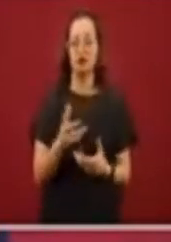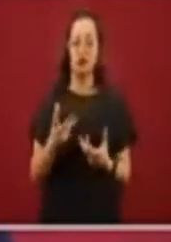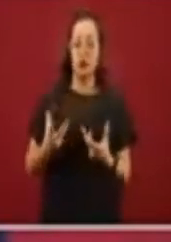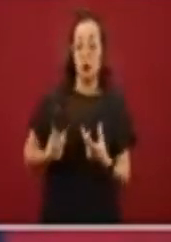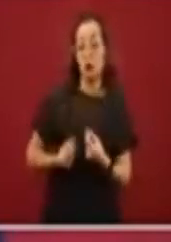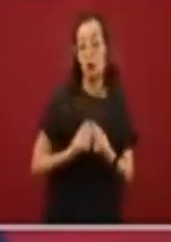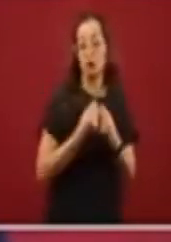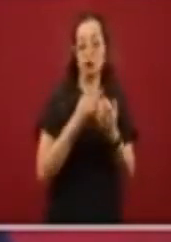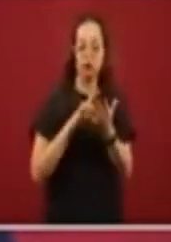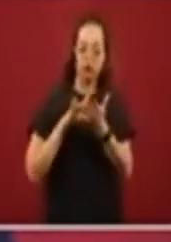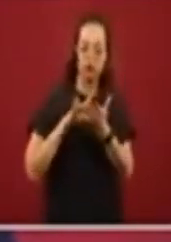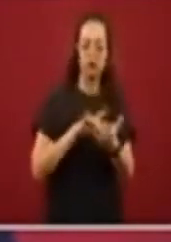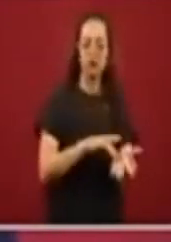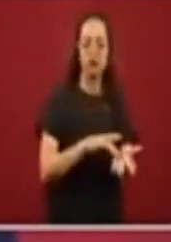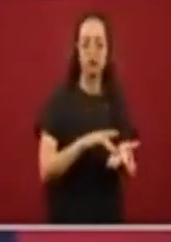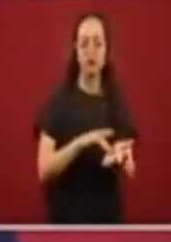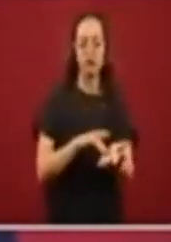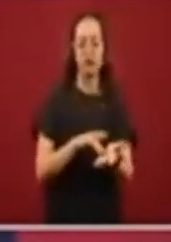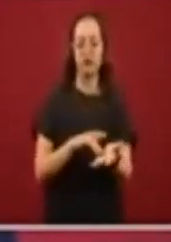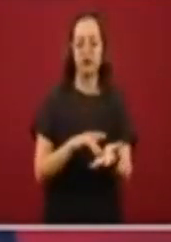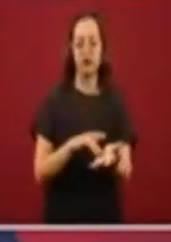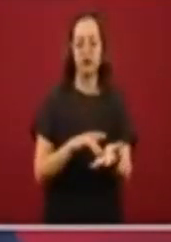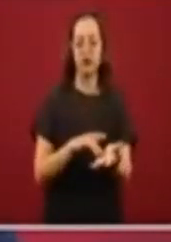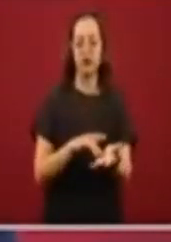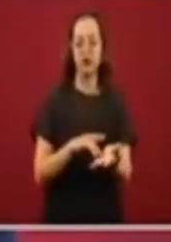que va a cumplir con esa función.